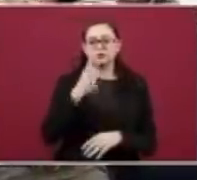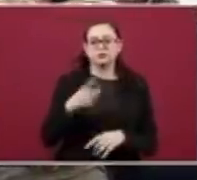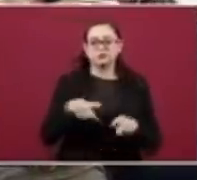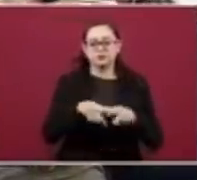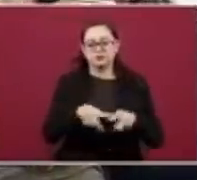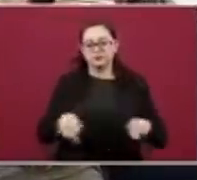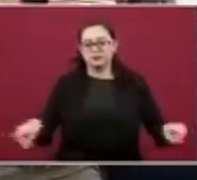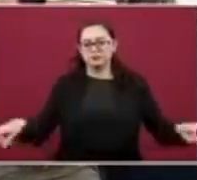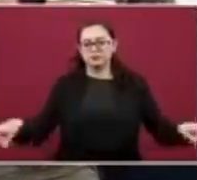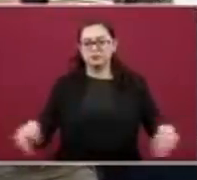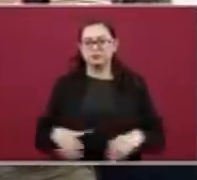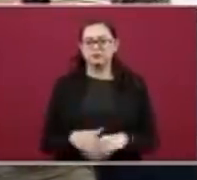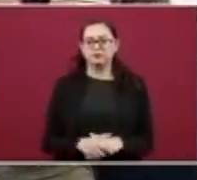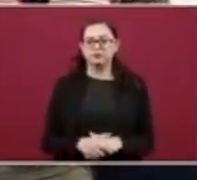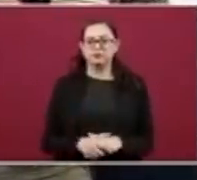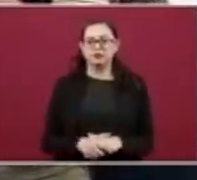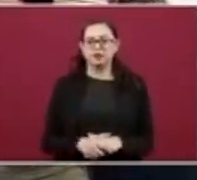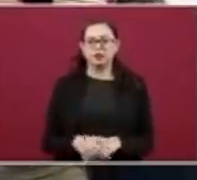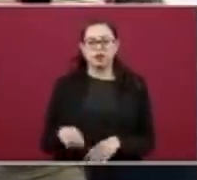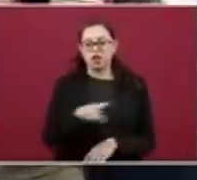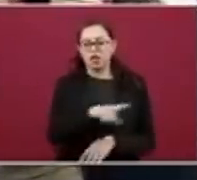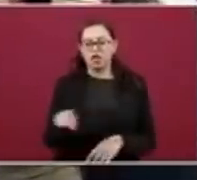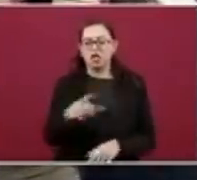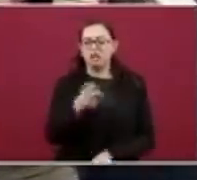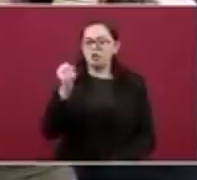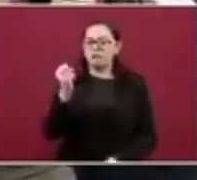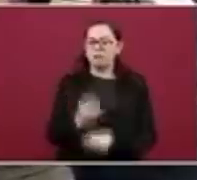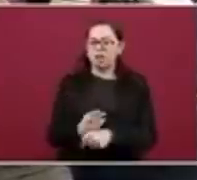Gracias. Bueno, y lo de la primera fila son los que llegan más temprano.